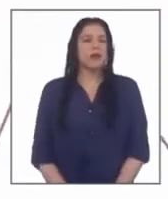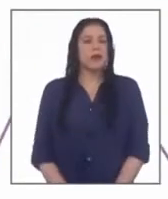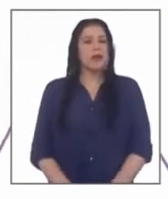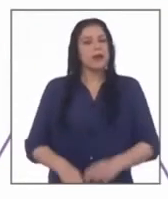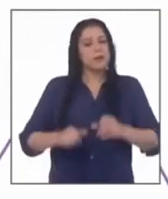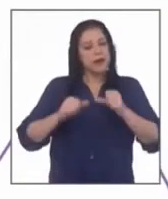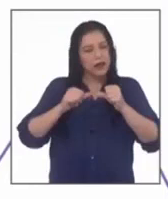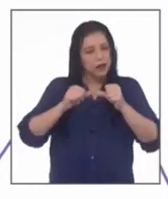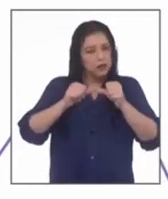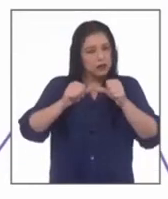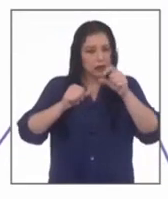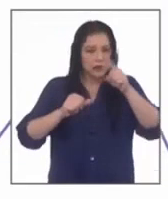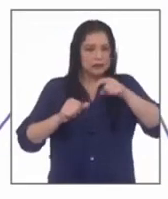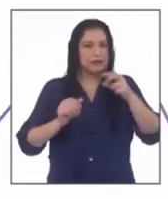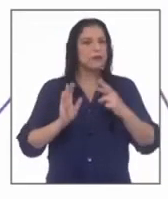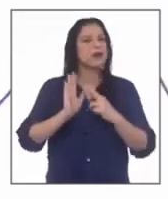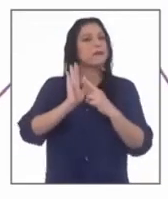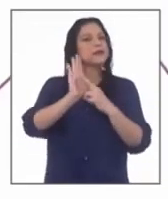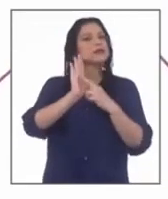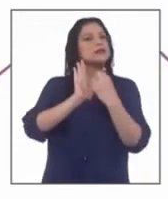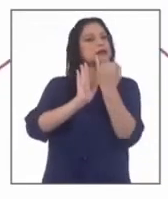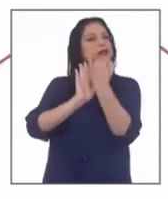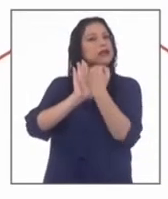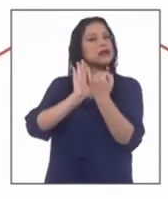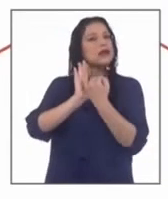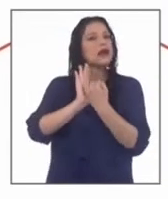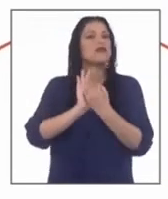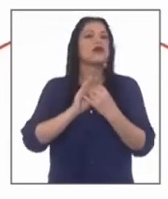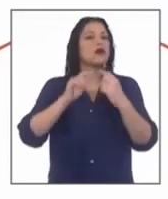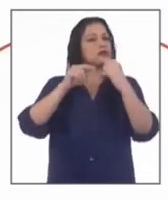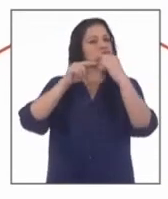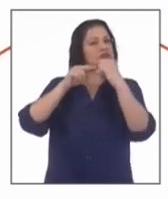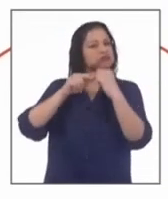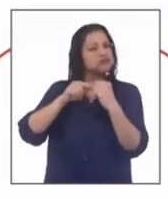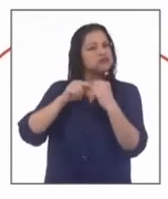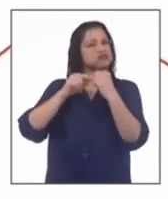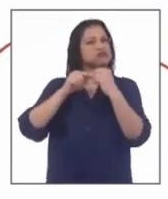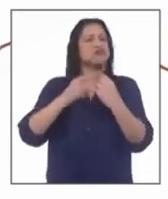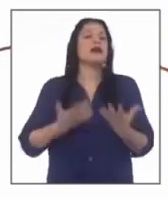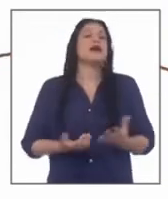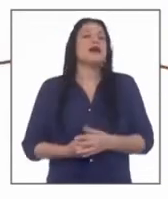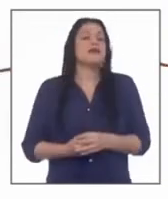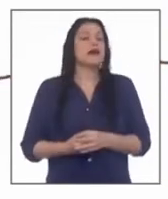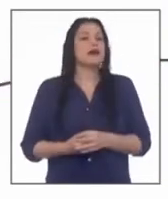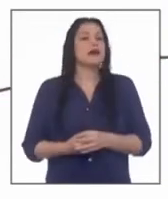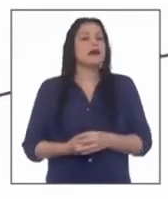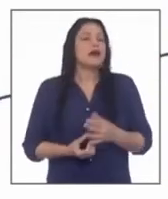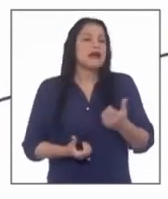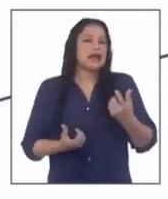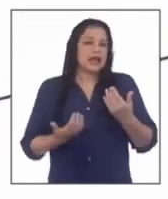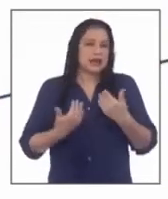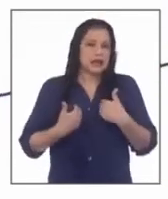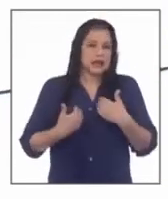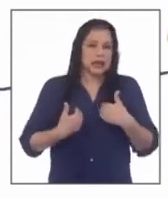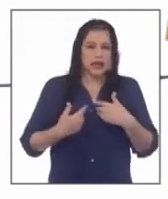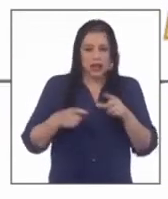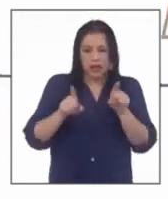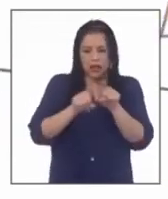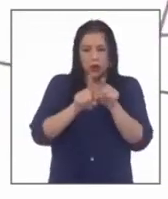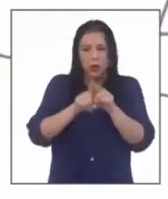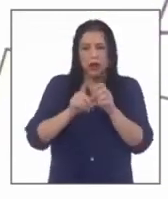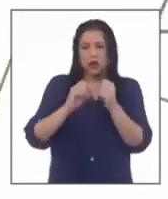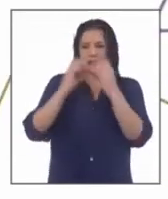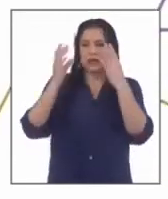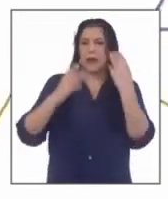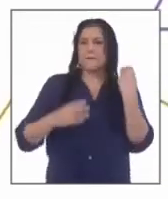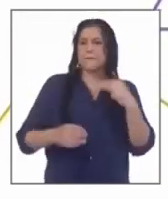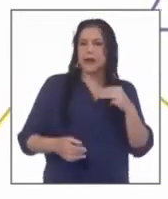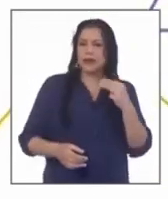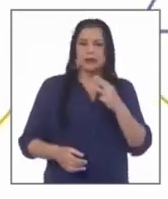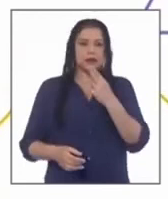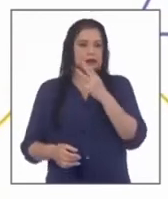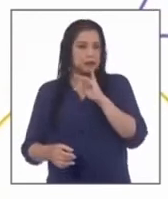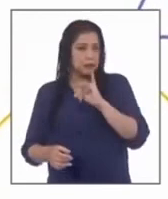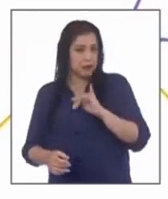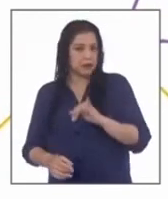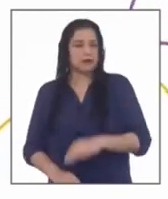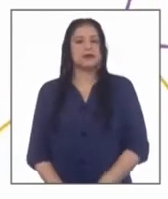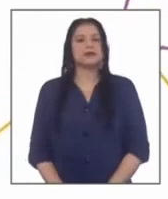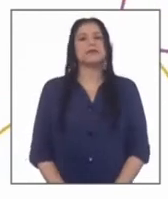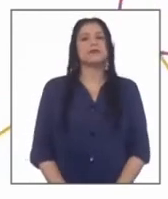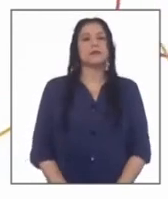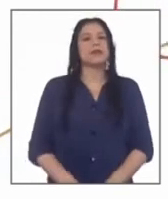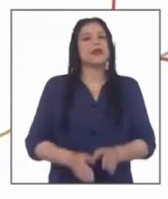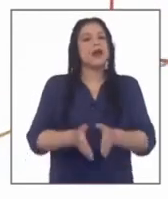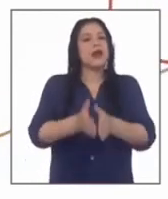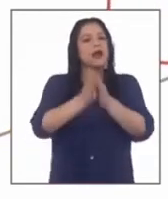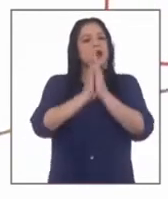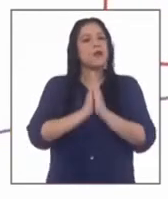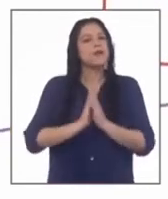Para continuar debemos representar gráficamente la oscilación de los valores de saturación de oxígeno que tienen en común los días martes y miércoles.